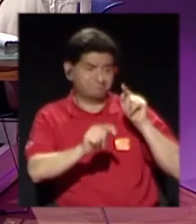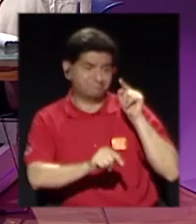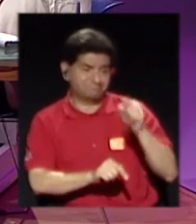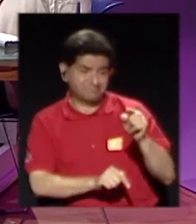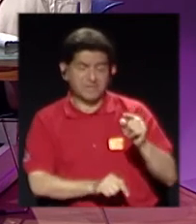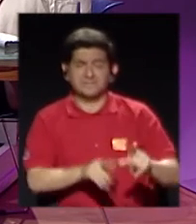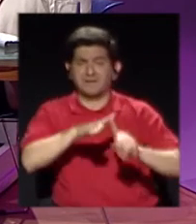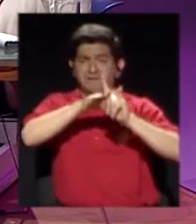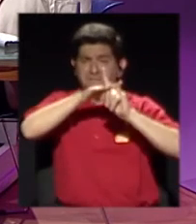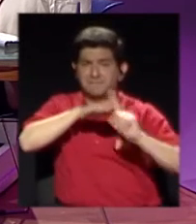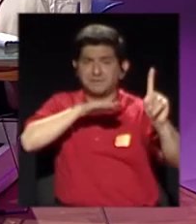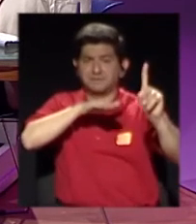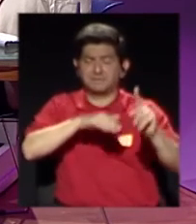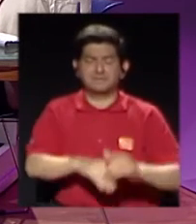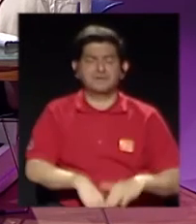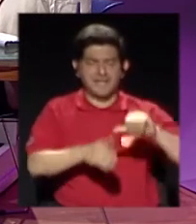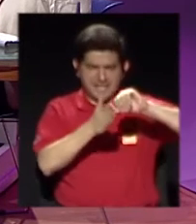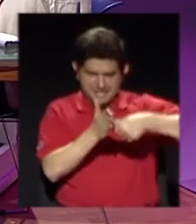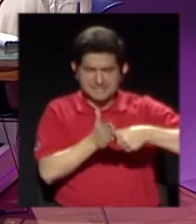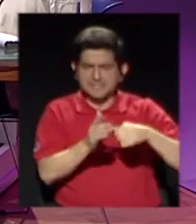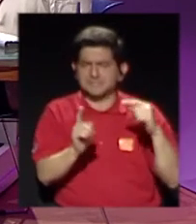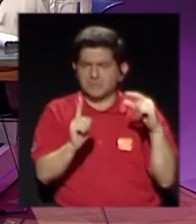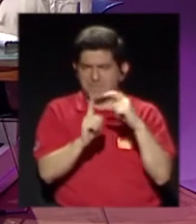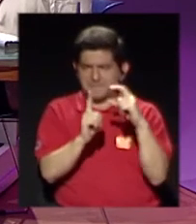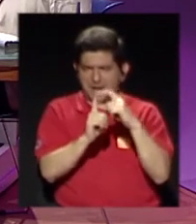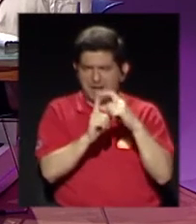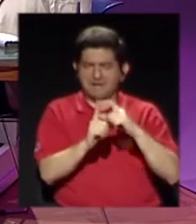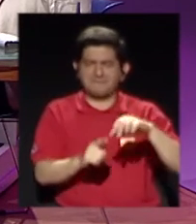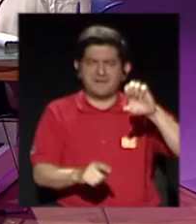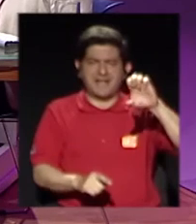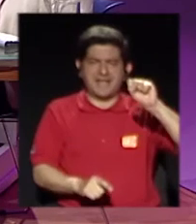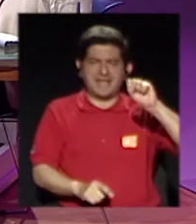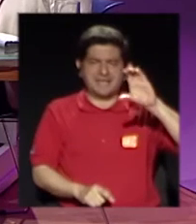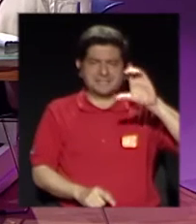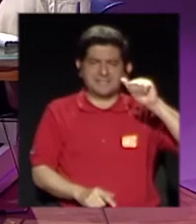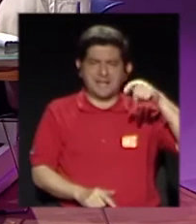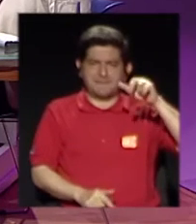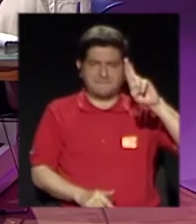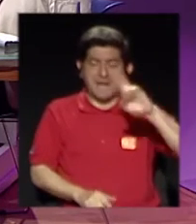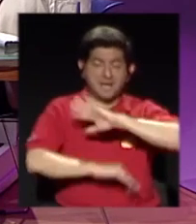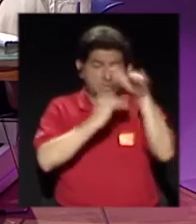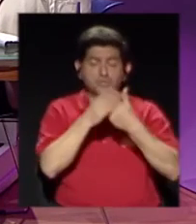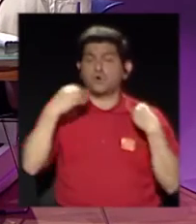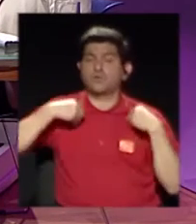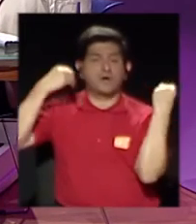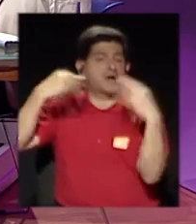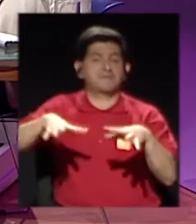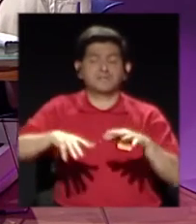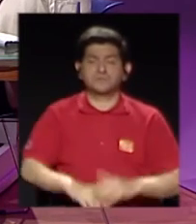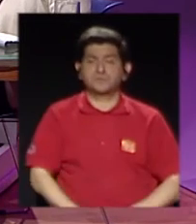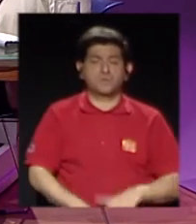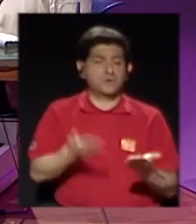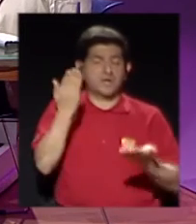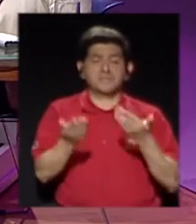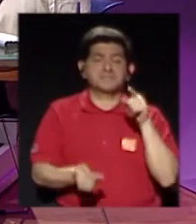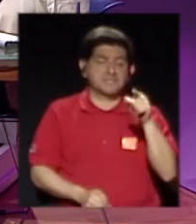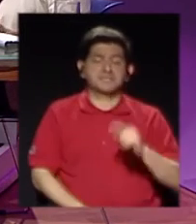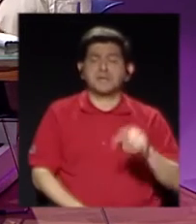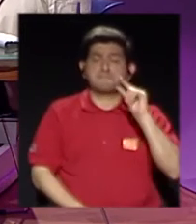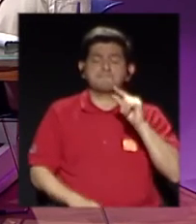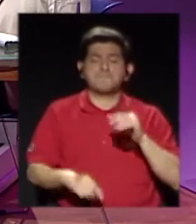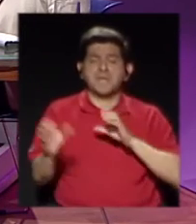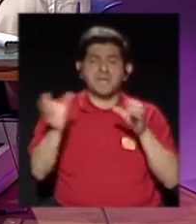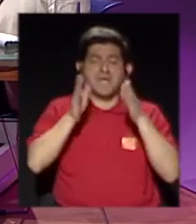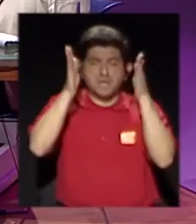escapa insisto en el término de escapar deja todo abandonado incluso muchos de ellos eran pequeños comerciantes y